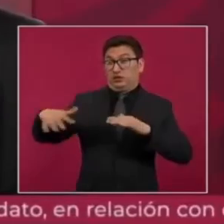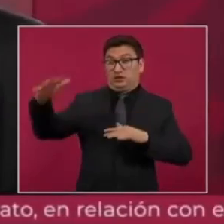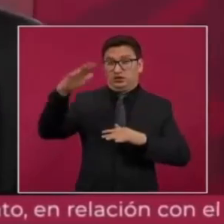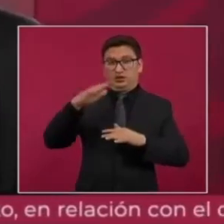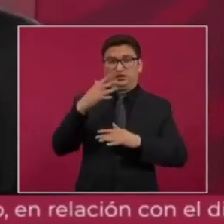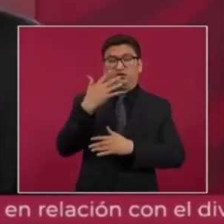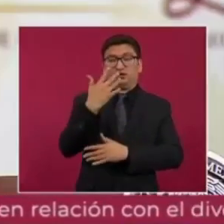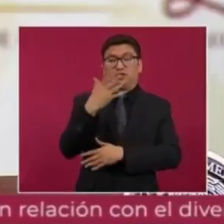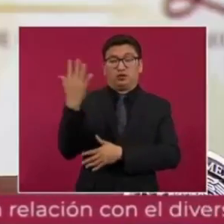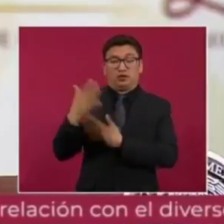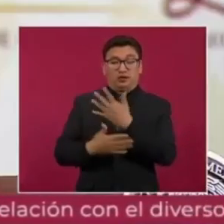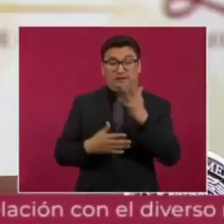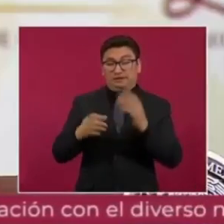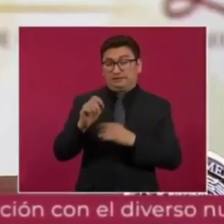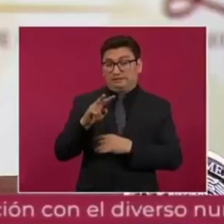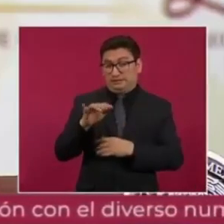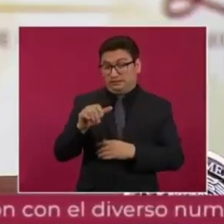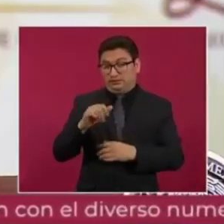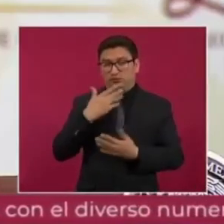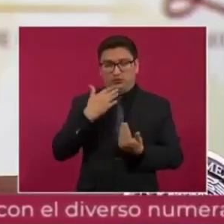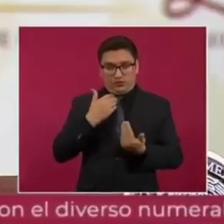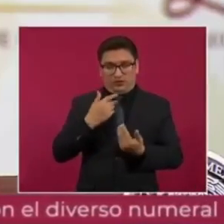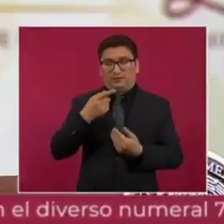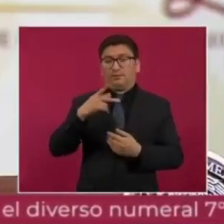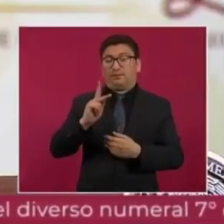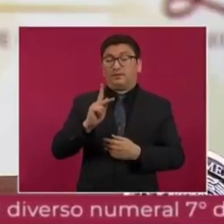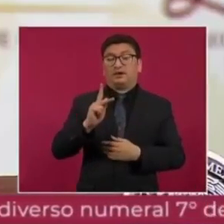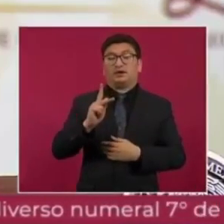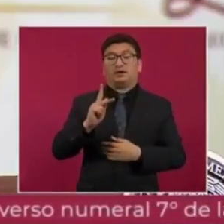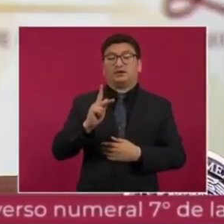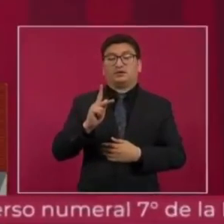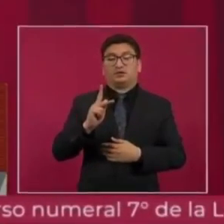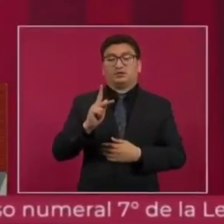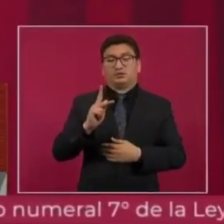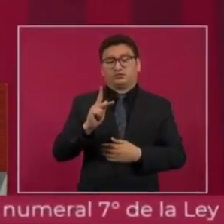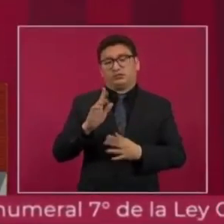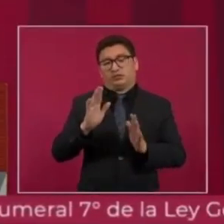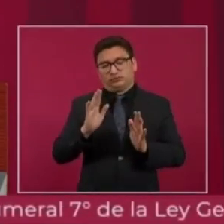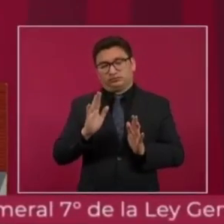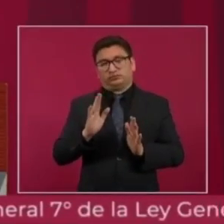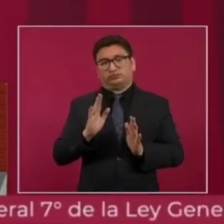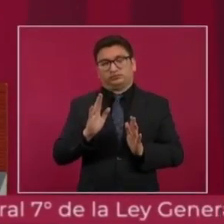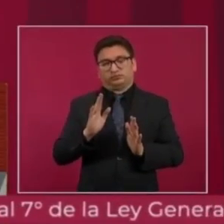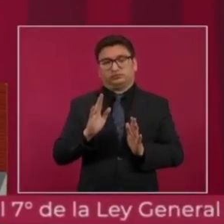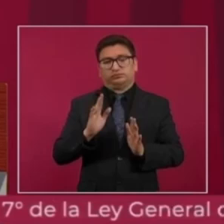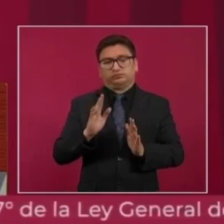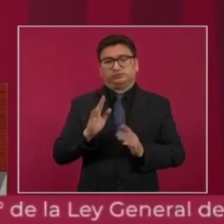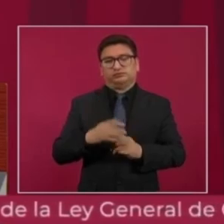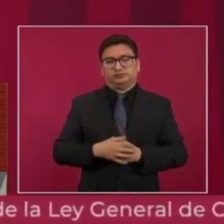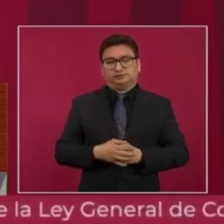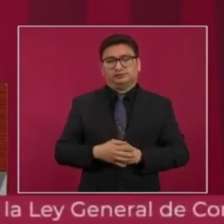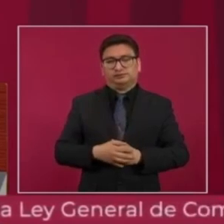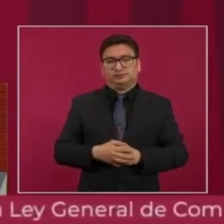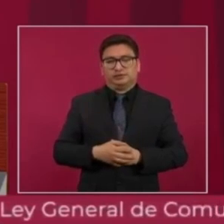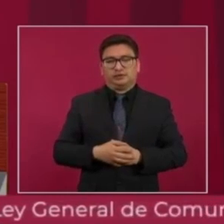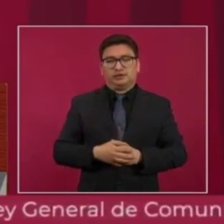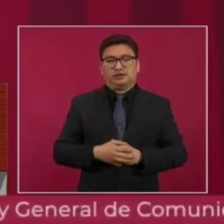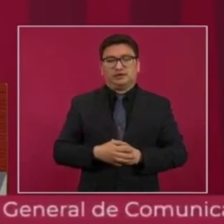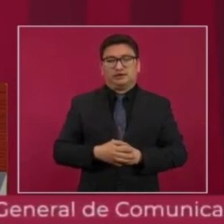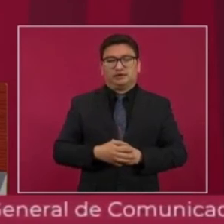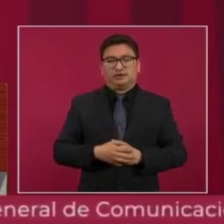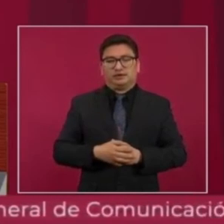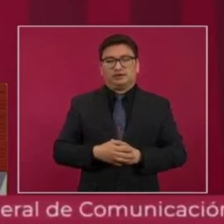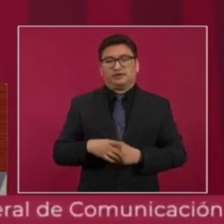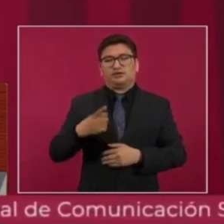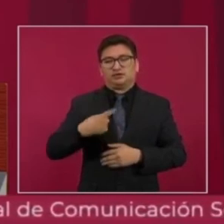selva. Pero a cambio de eso, porque sí